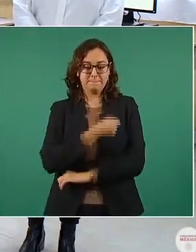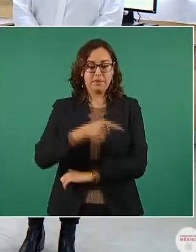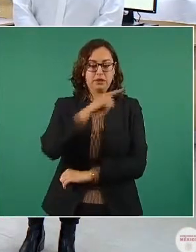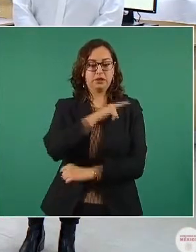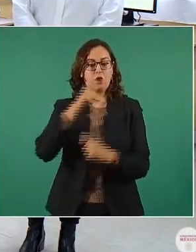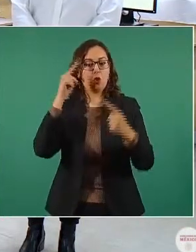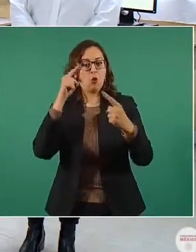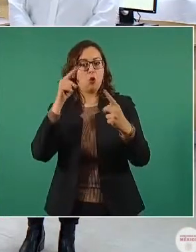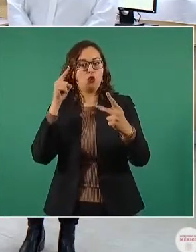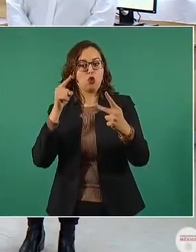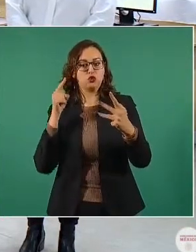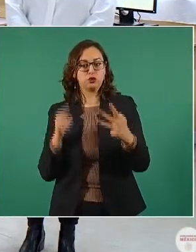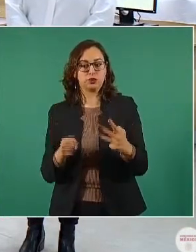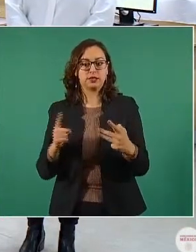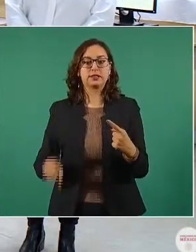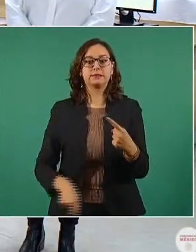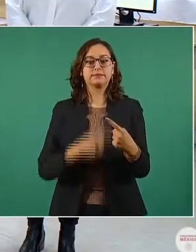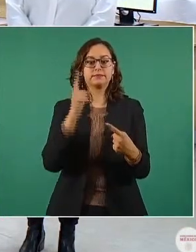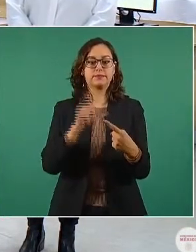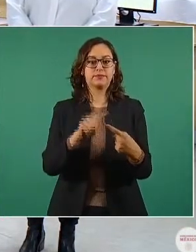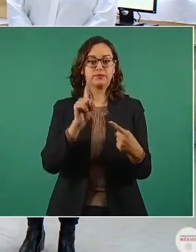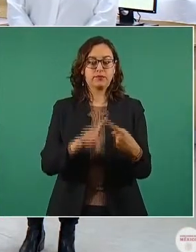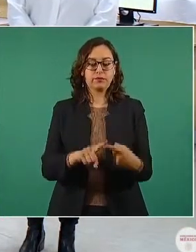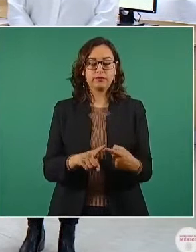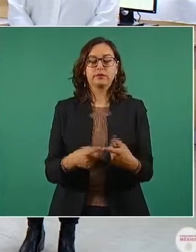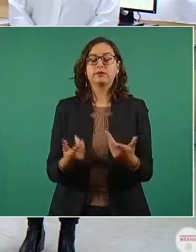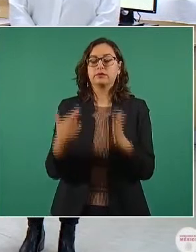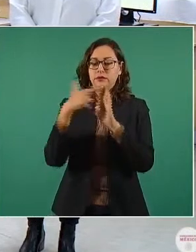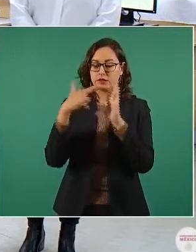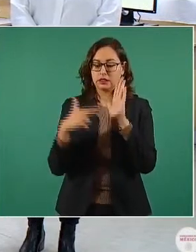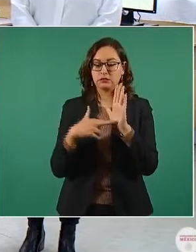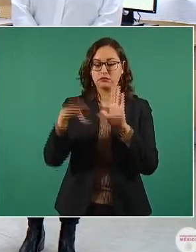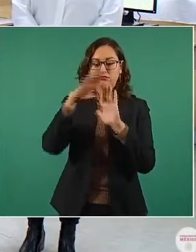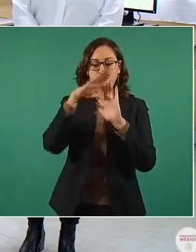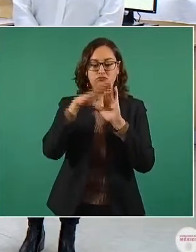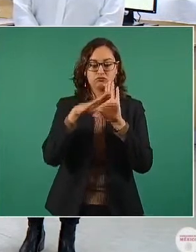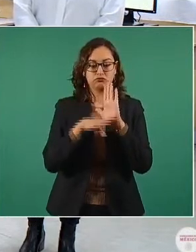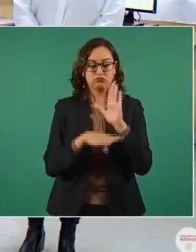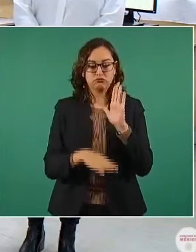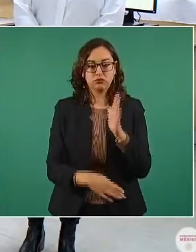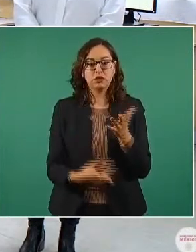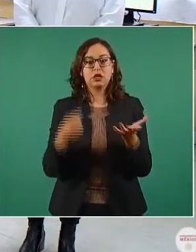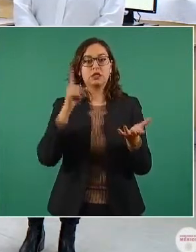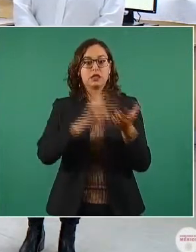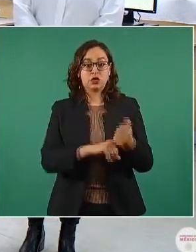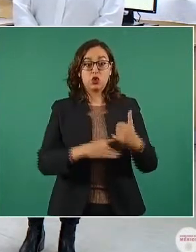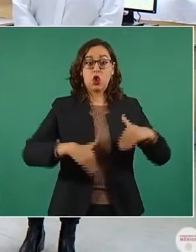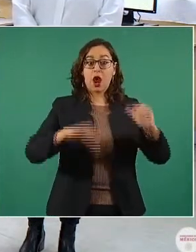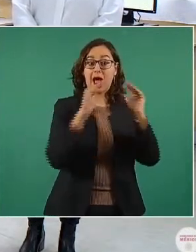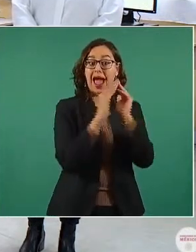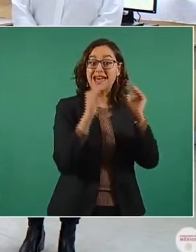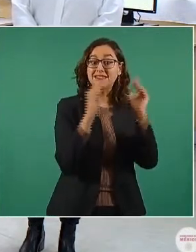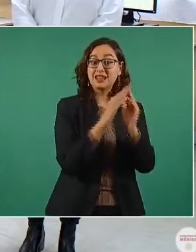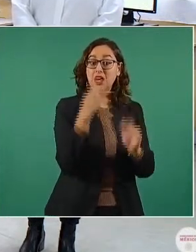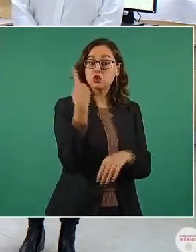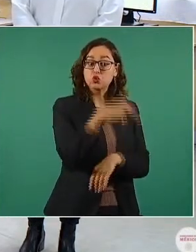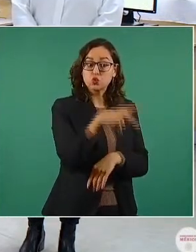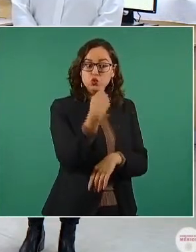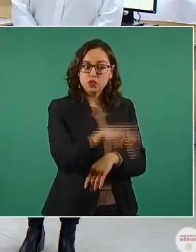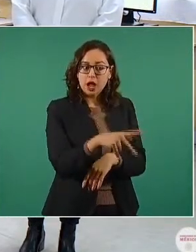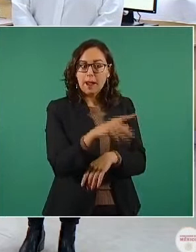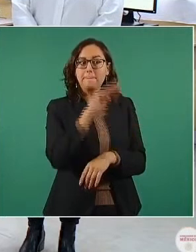vigilar plenamente la conducta, los protocolos de los niños en su casa con una responsabilidad